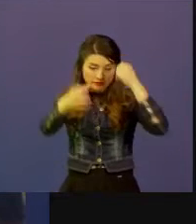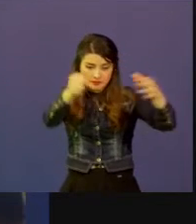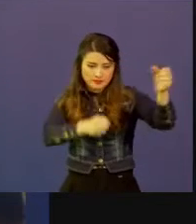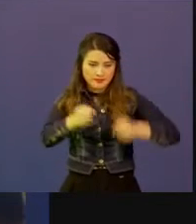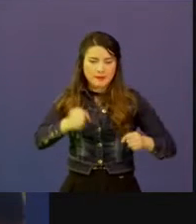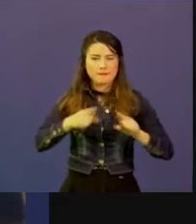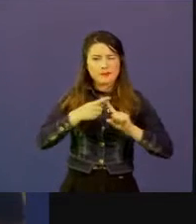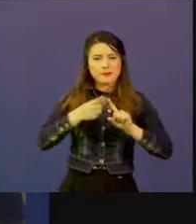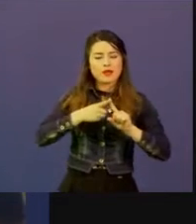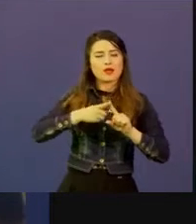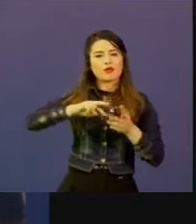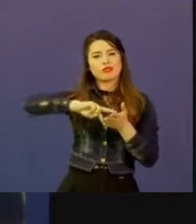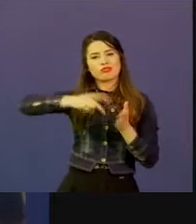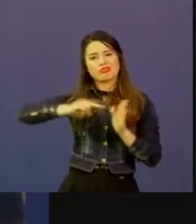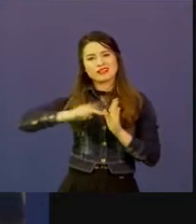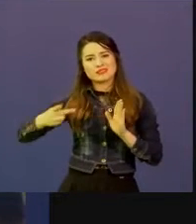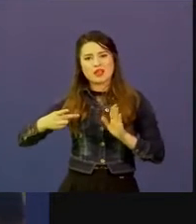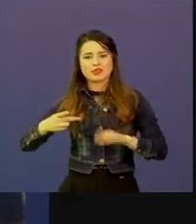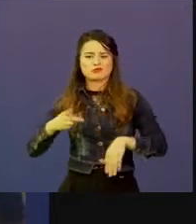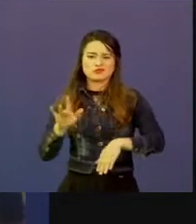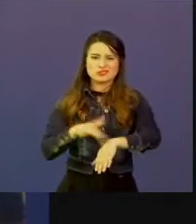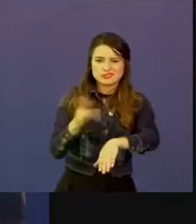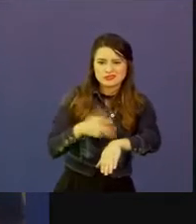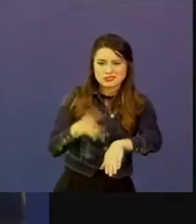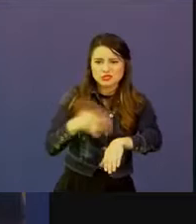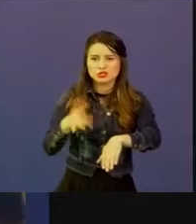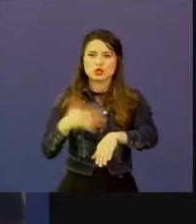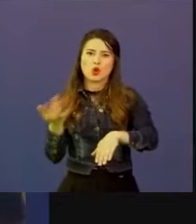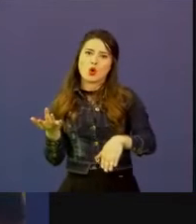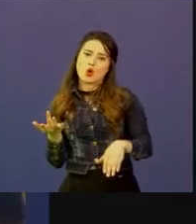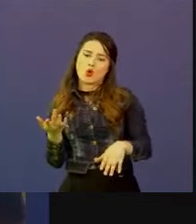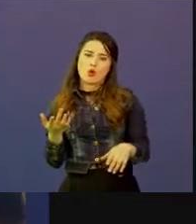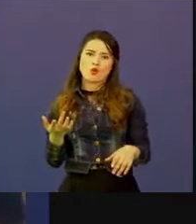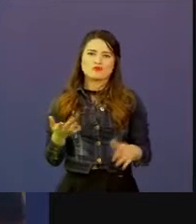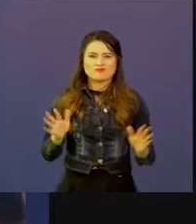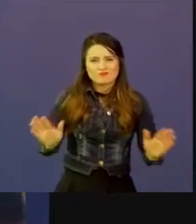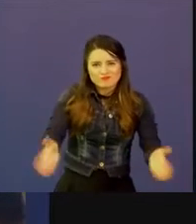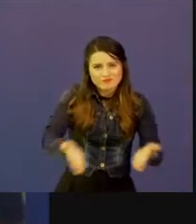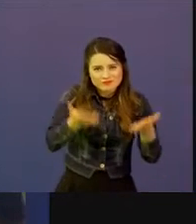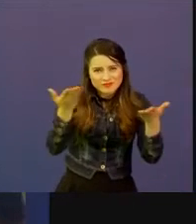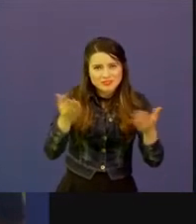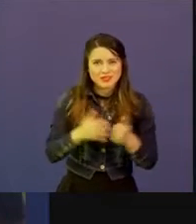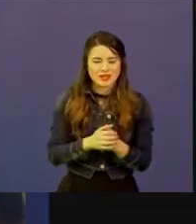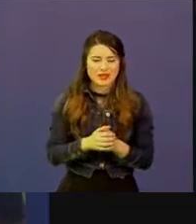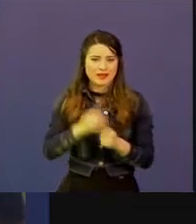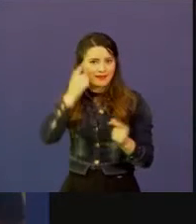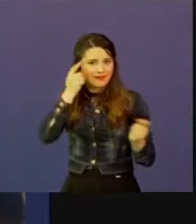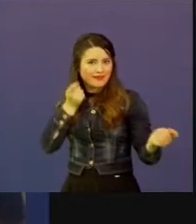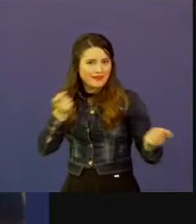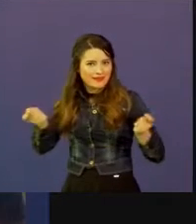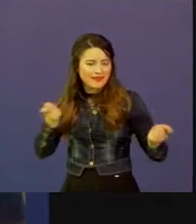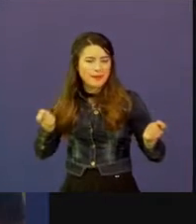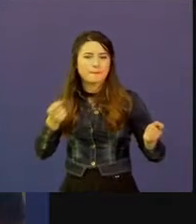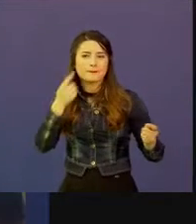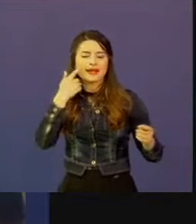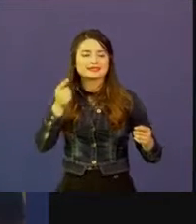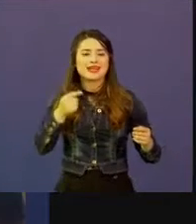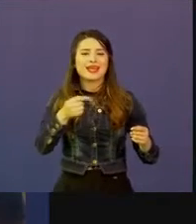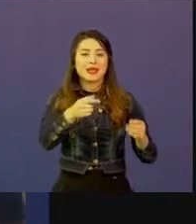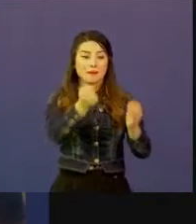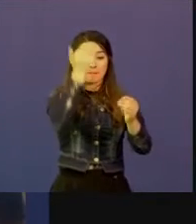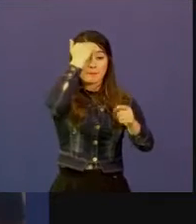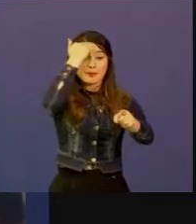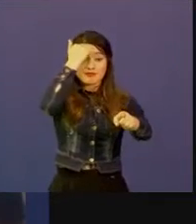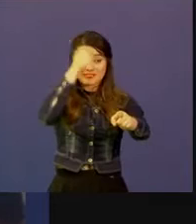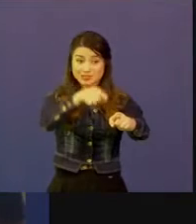talleres lúdicos de sensibilización, de emocionar. Seguimos una estrategia de tratar al profesor como si fuese el estudiante, es decir,